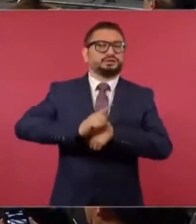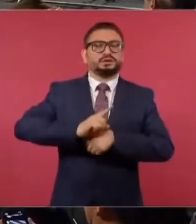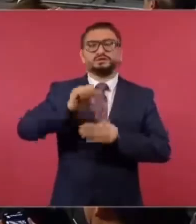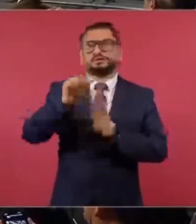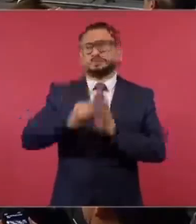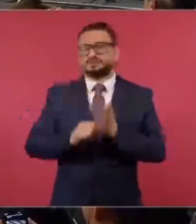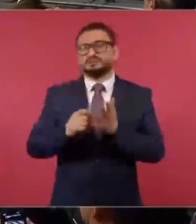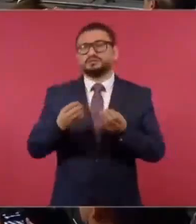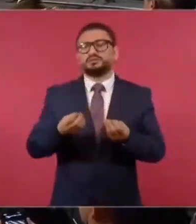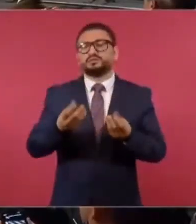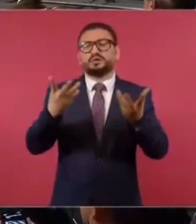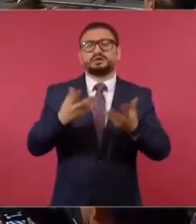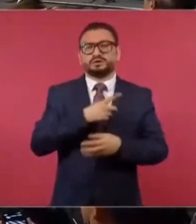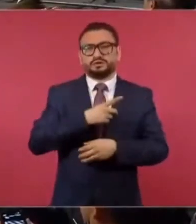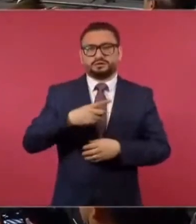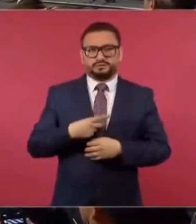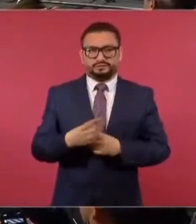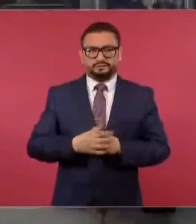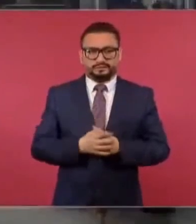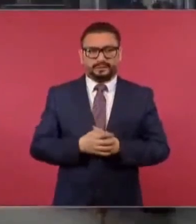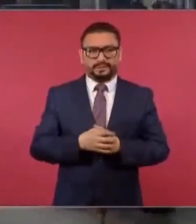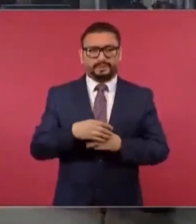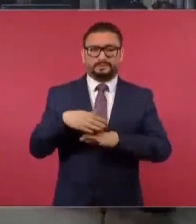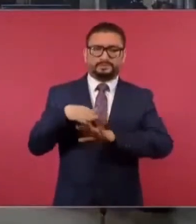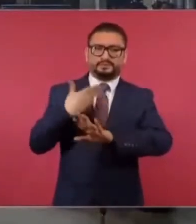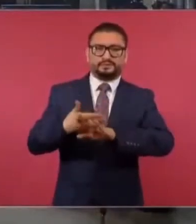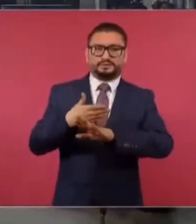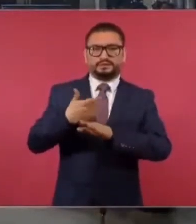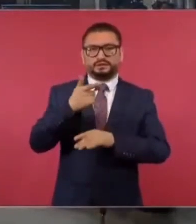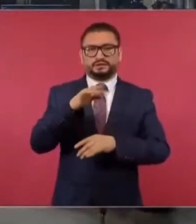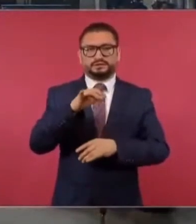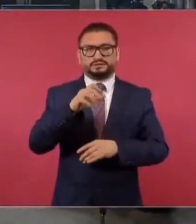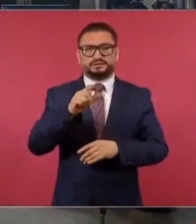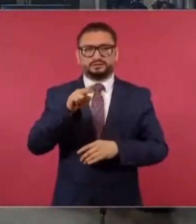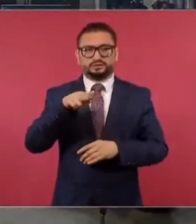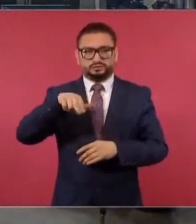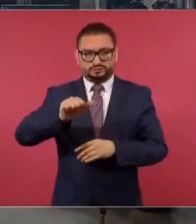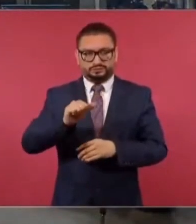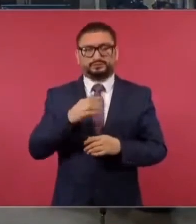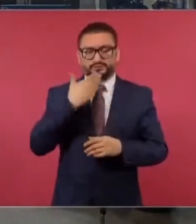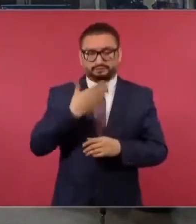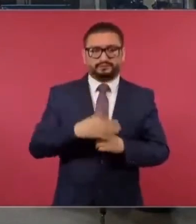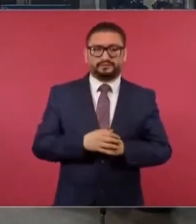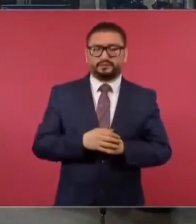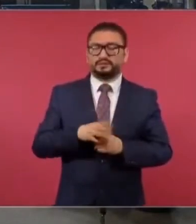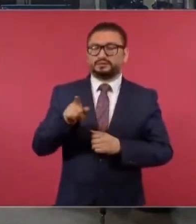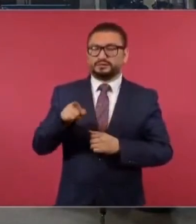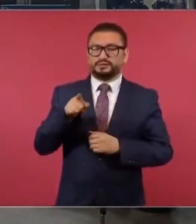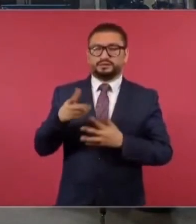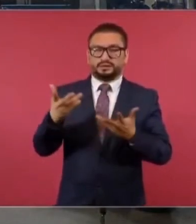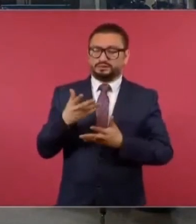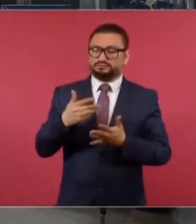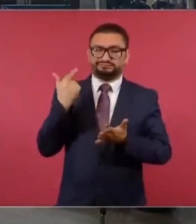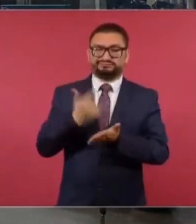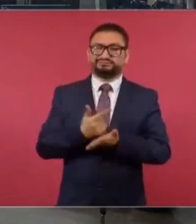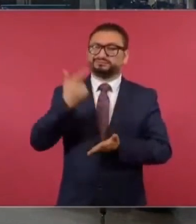meses que se debería dictar en contra de García Luna? Fue un asunto muy grave